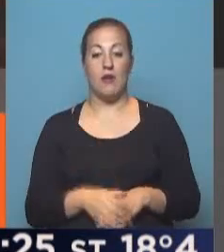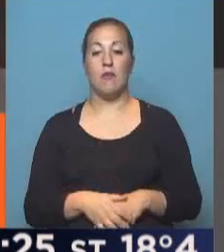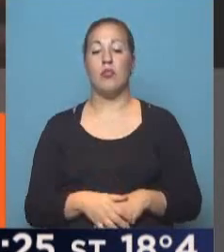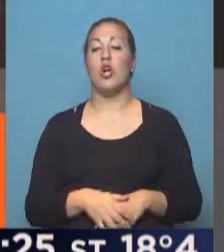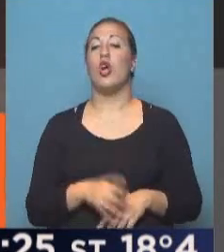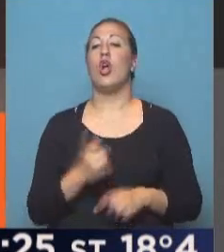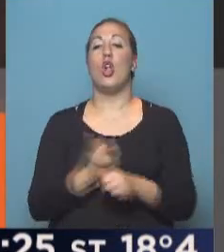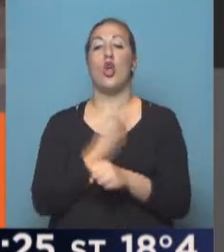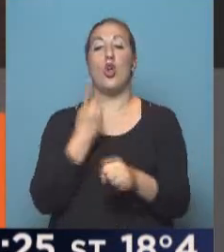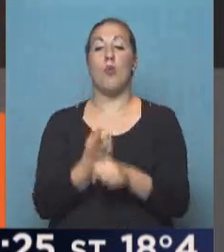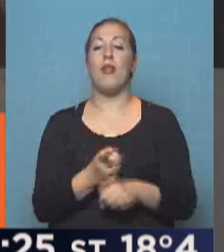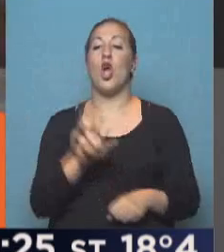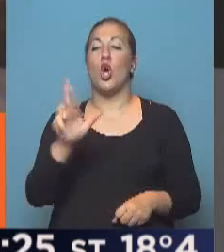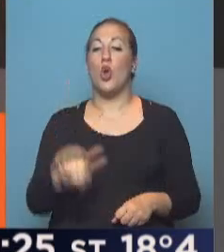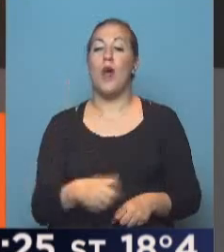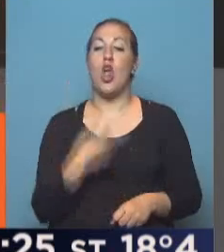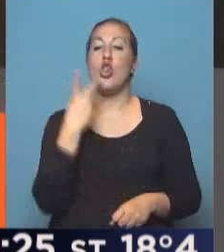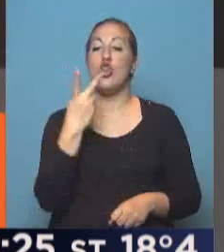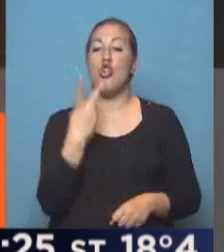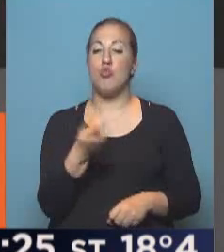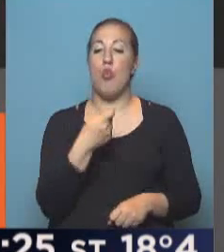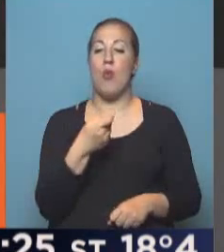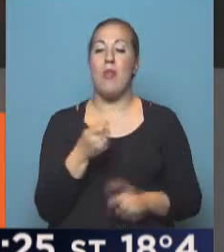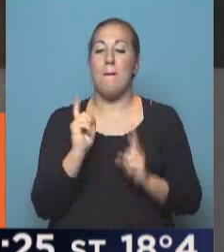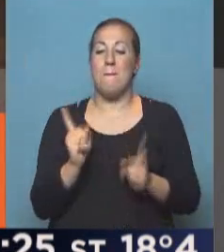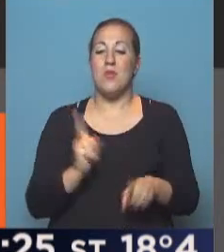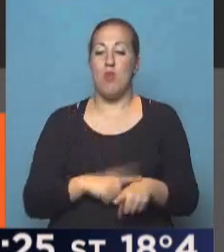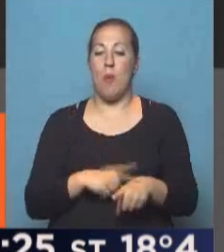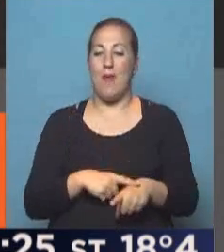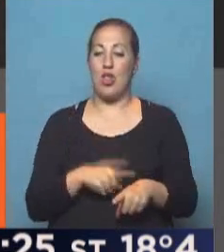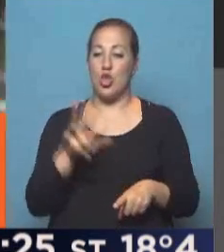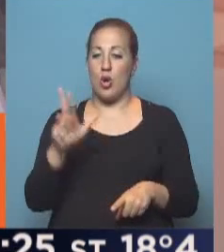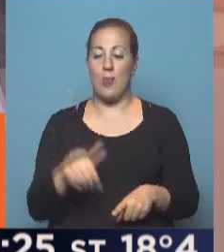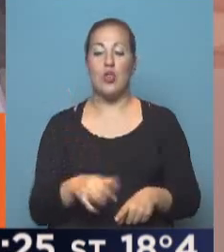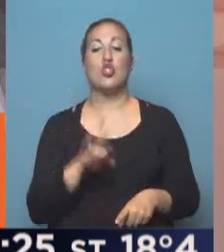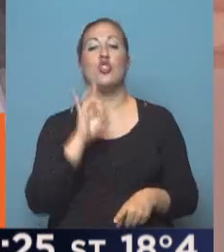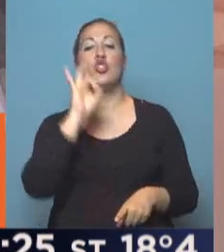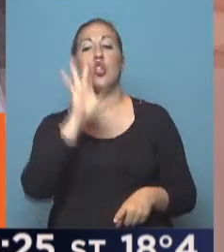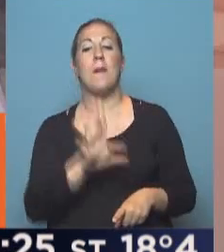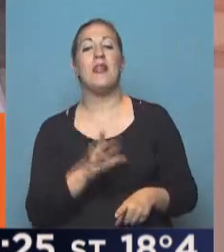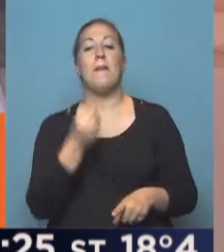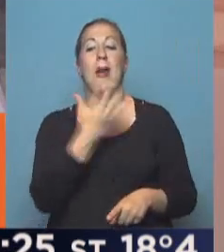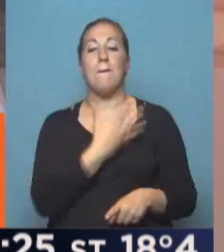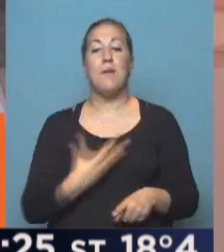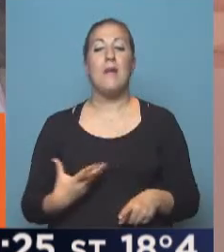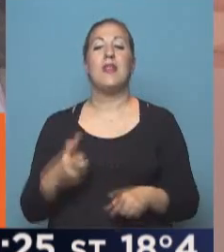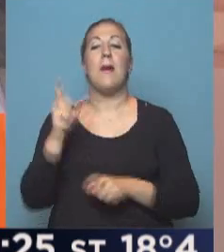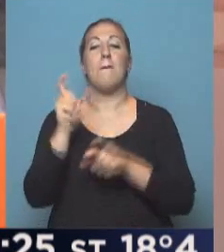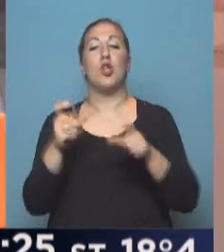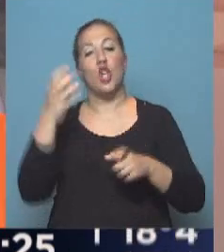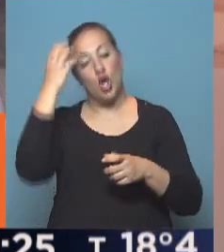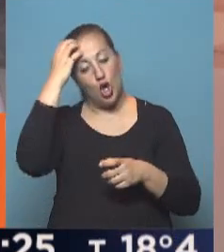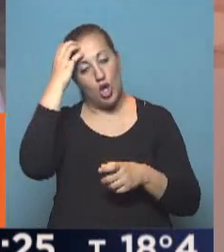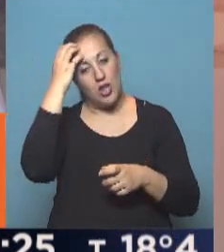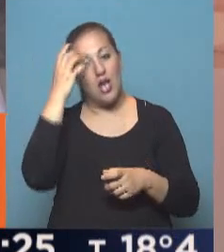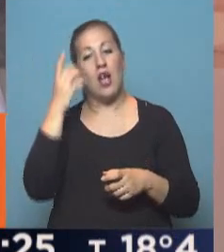que no se pueden percibir dos asignaciones sin multa son de privilegio únicamente para la presidencia de ministros de la corte en el caso de los pobres